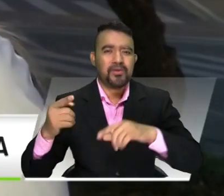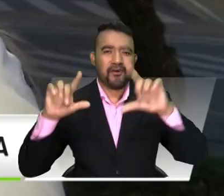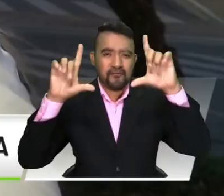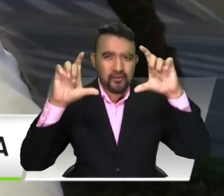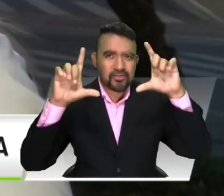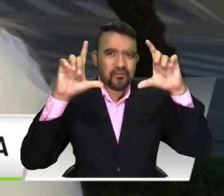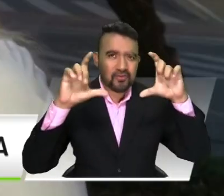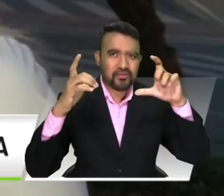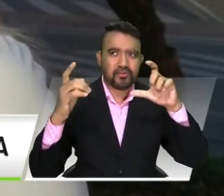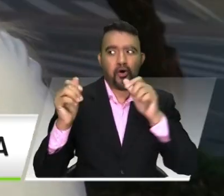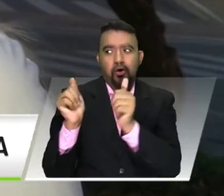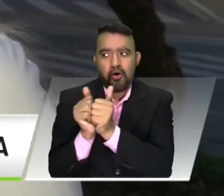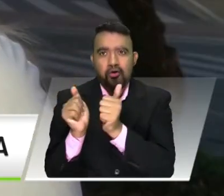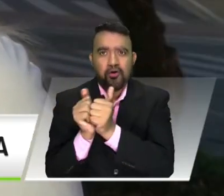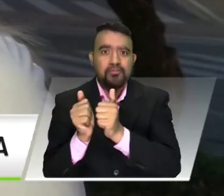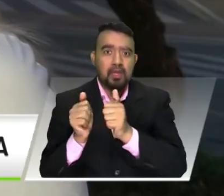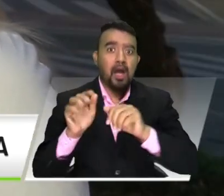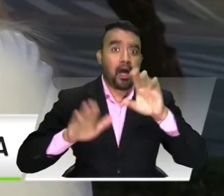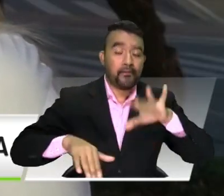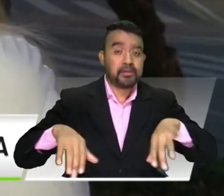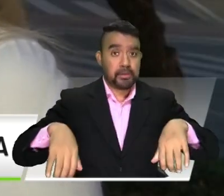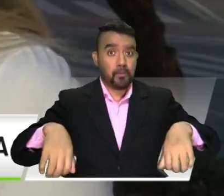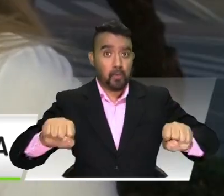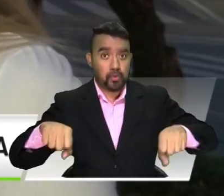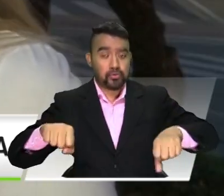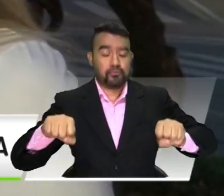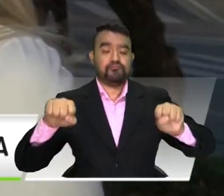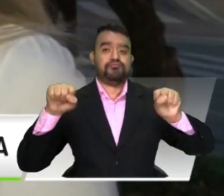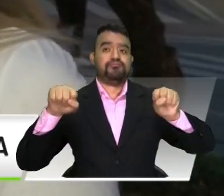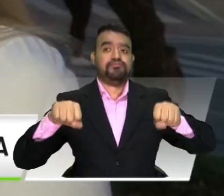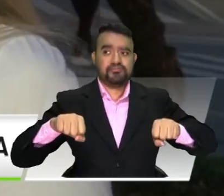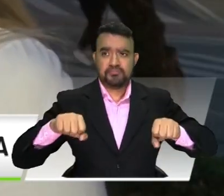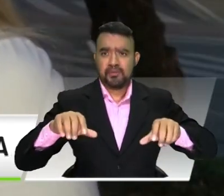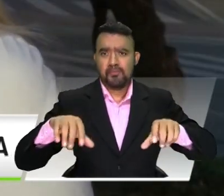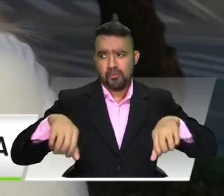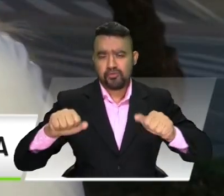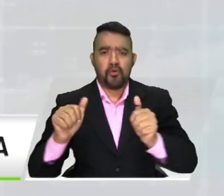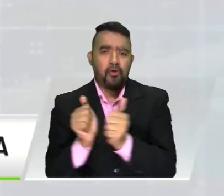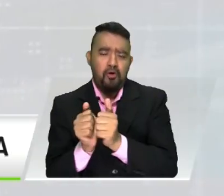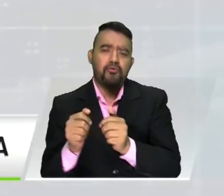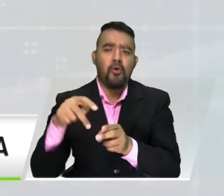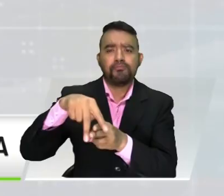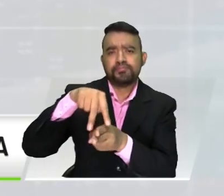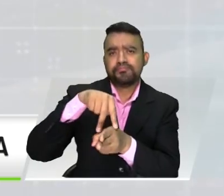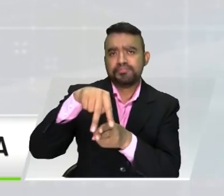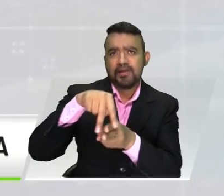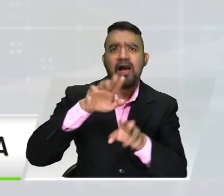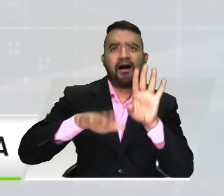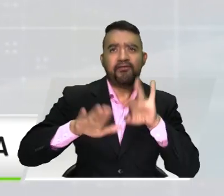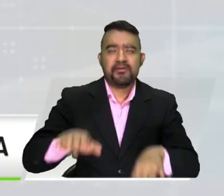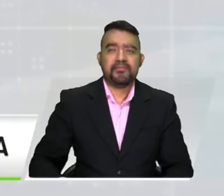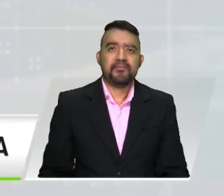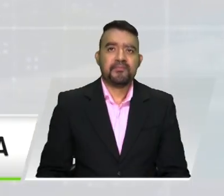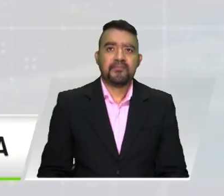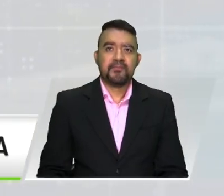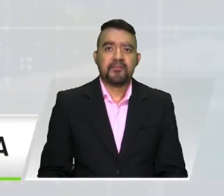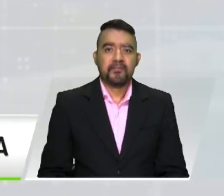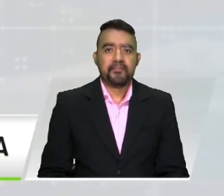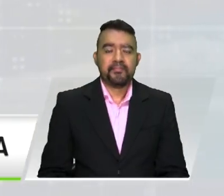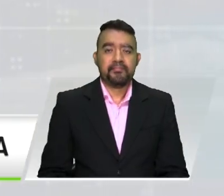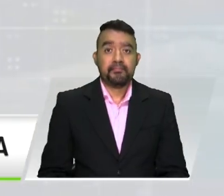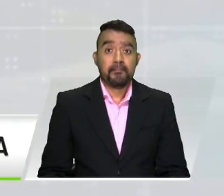aparecemos juntas. Yo he conducido la motocicleta en compañía de ella, o sea, así entre las dos. Sin embargo, asegura que